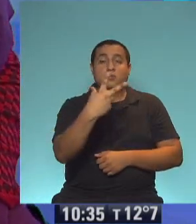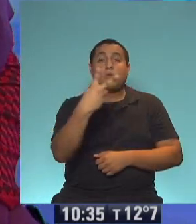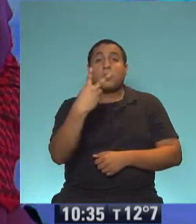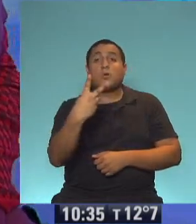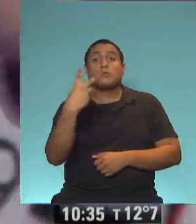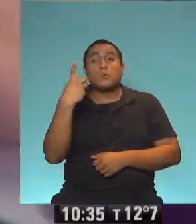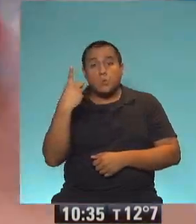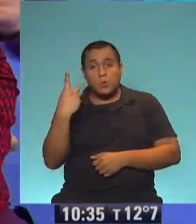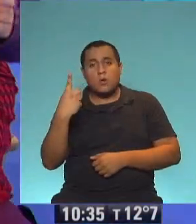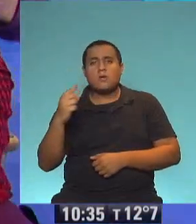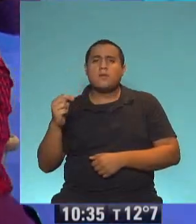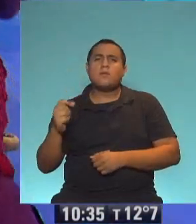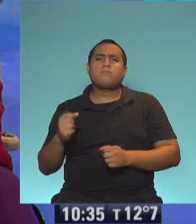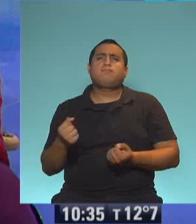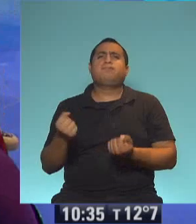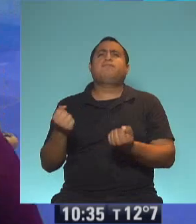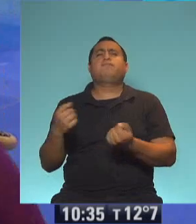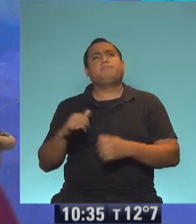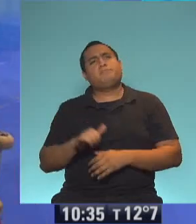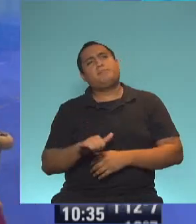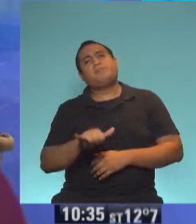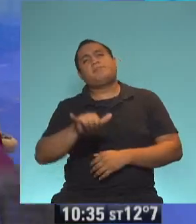3, 2, 1,